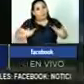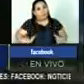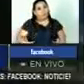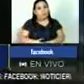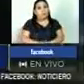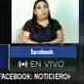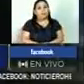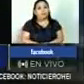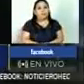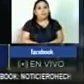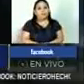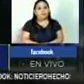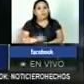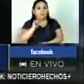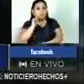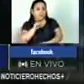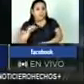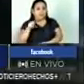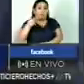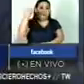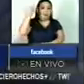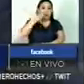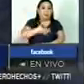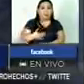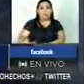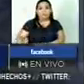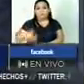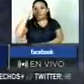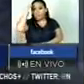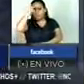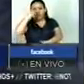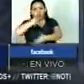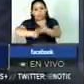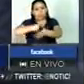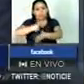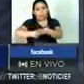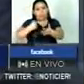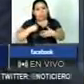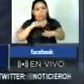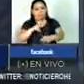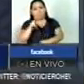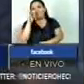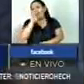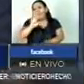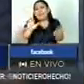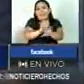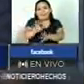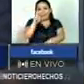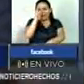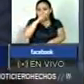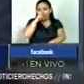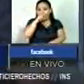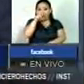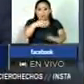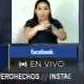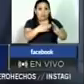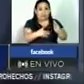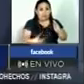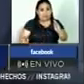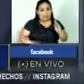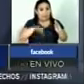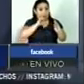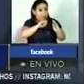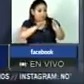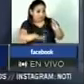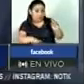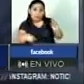mesa Desde sus declaraciones el presidente Donald Trump ha insistido que estaba siendo sarcástico Desde la Casa Blanca sostienen que sus